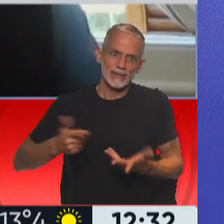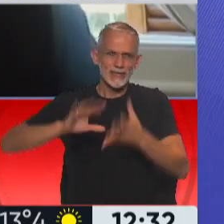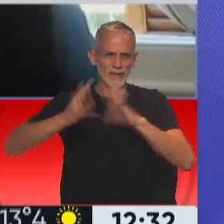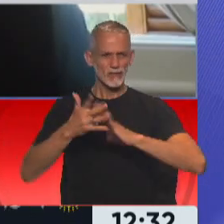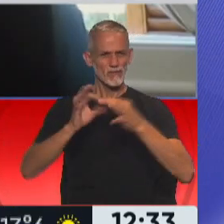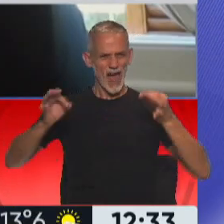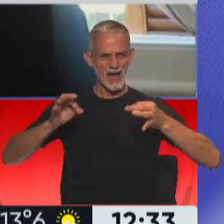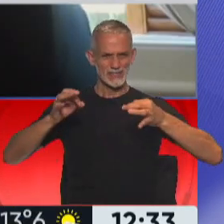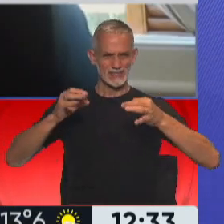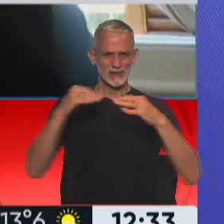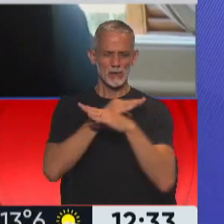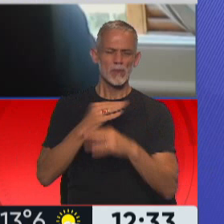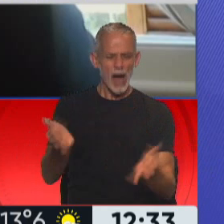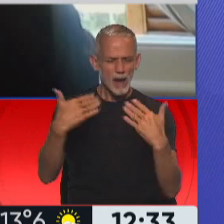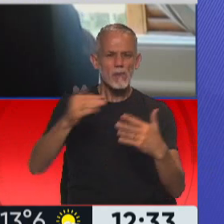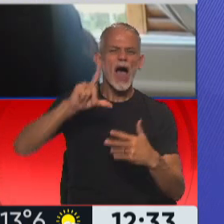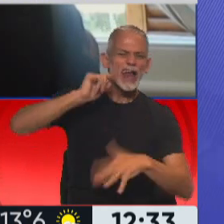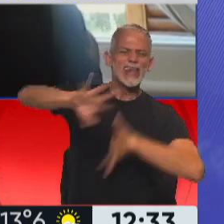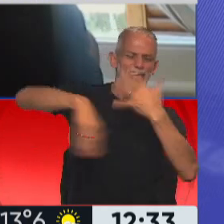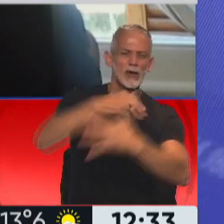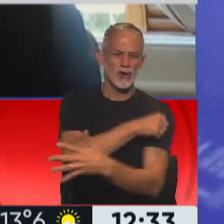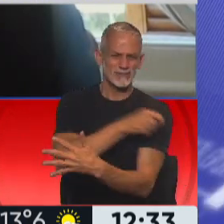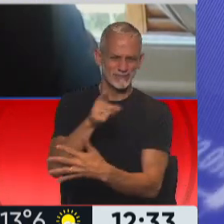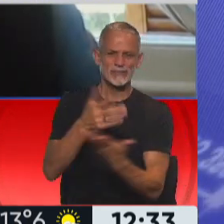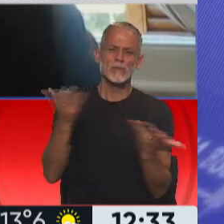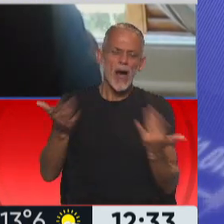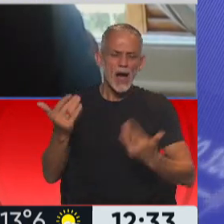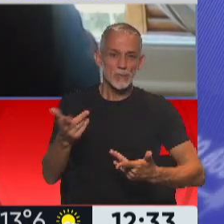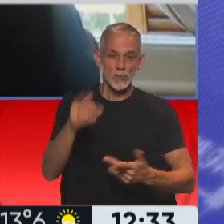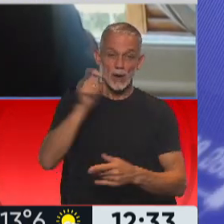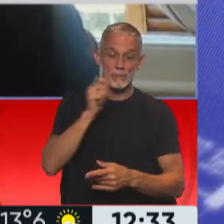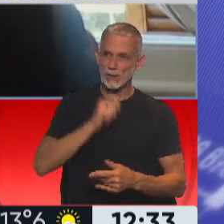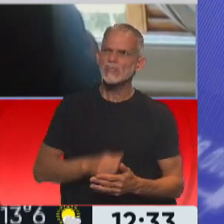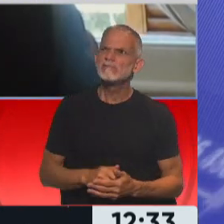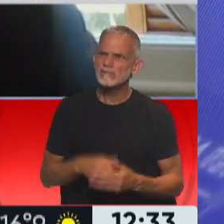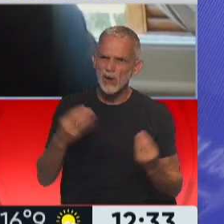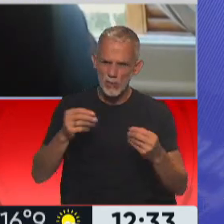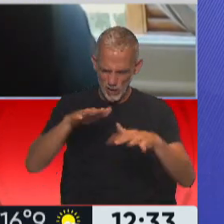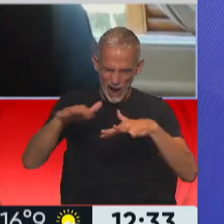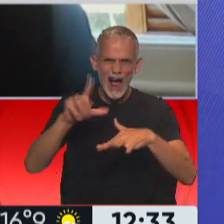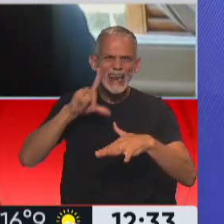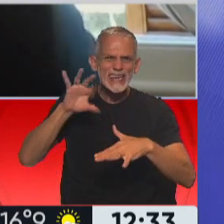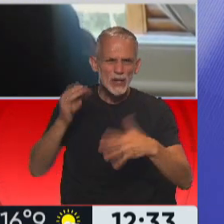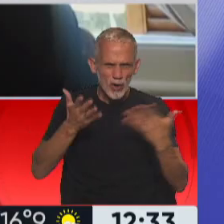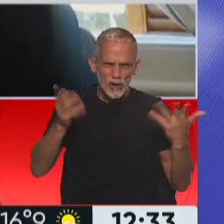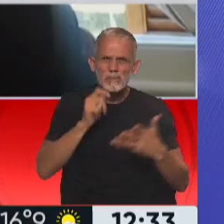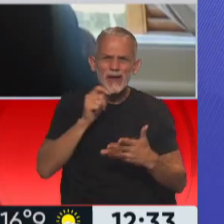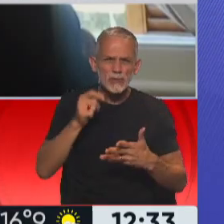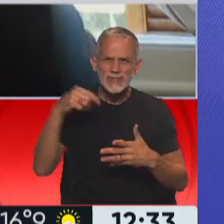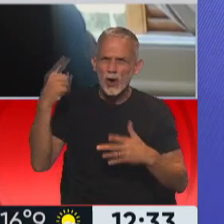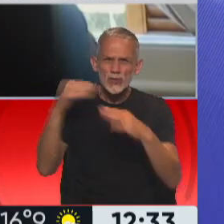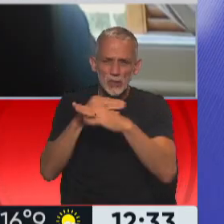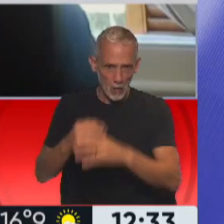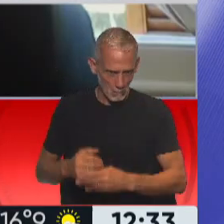modismos, hagan lío, balconear la vida. Los periodistas se volvían locos porque no sabían cómo traducir esas expresiones que él